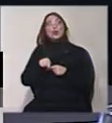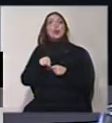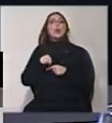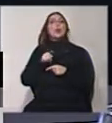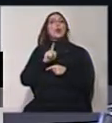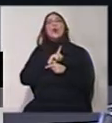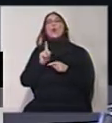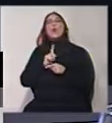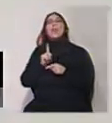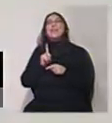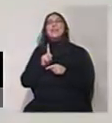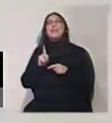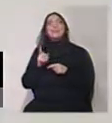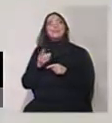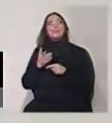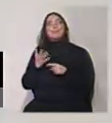es un tema